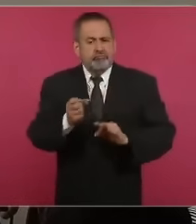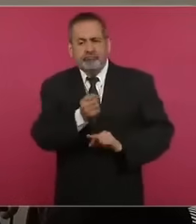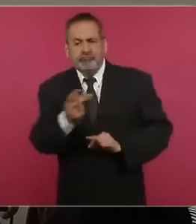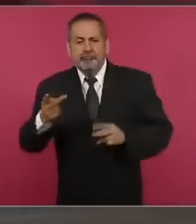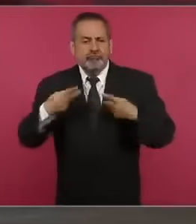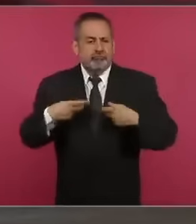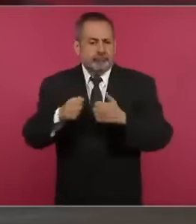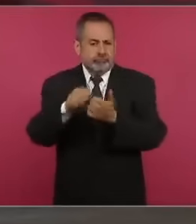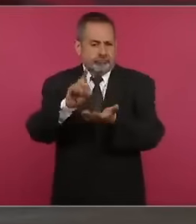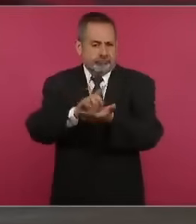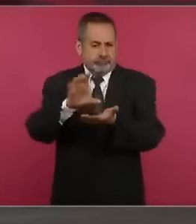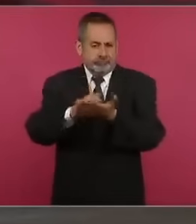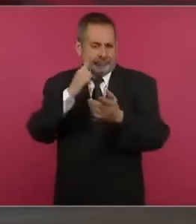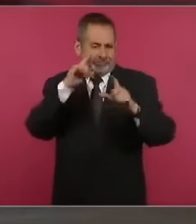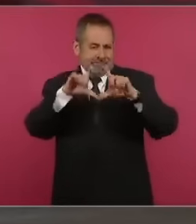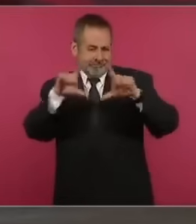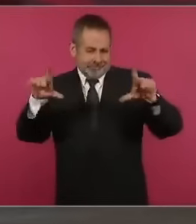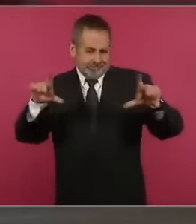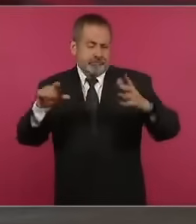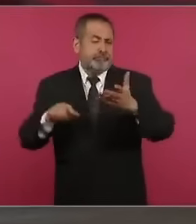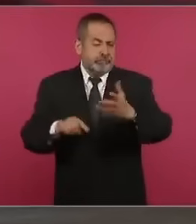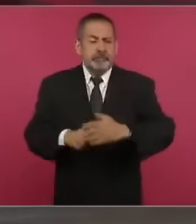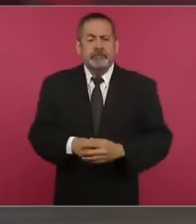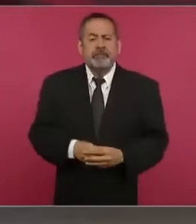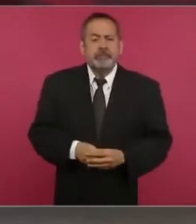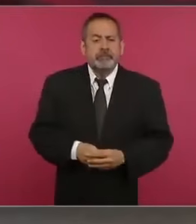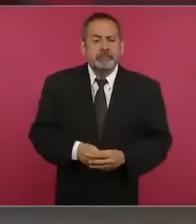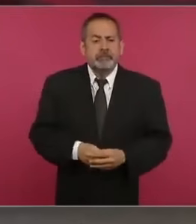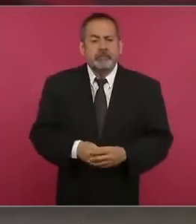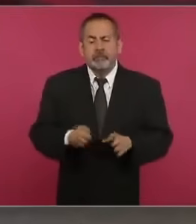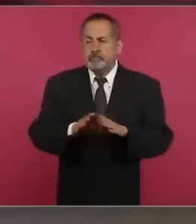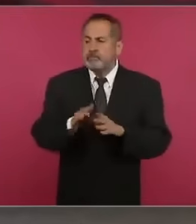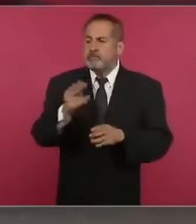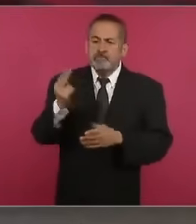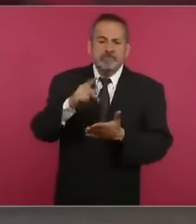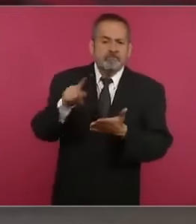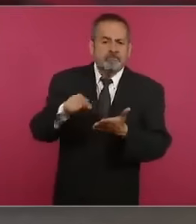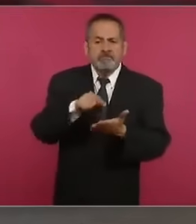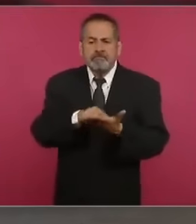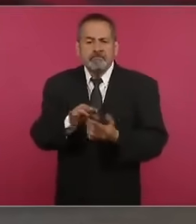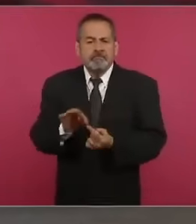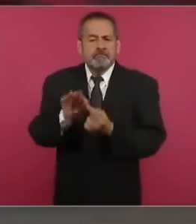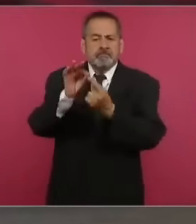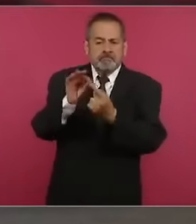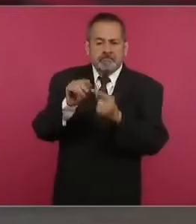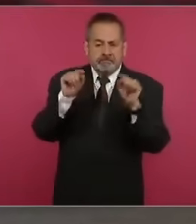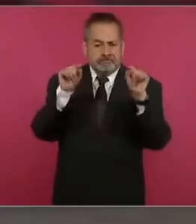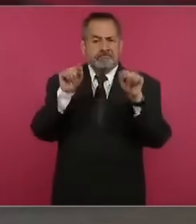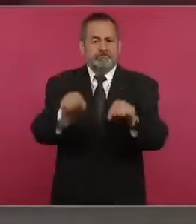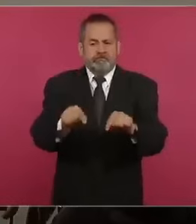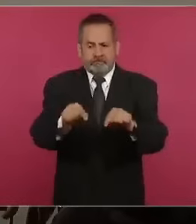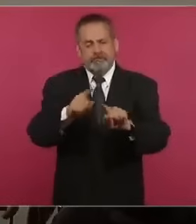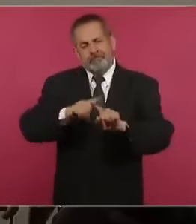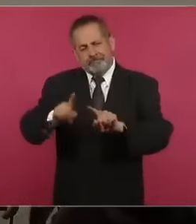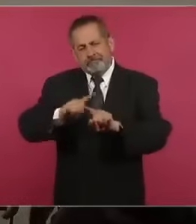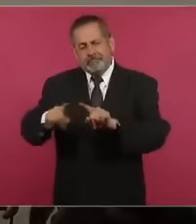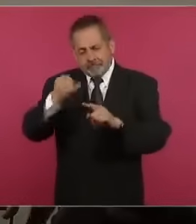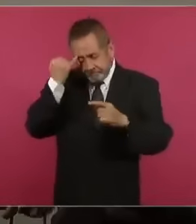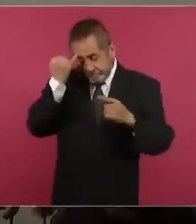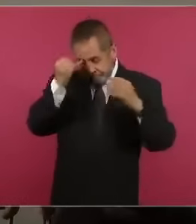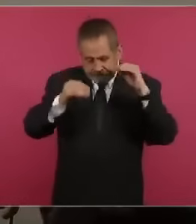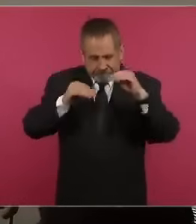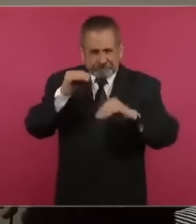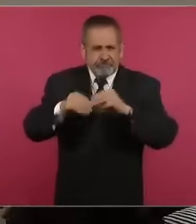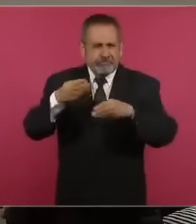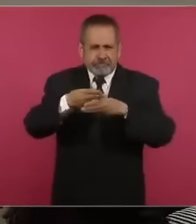discapacidad. Como él ha planteado, la necesidad de tener un espacio donde podamos desarrollar diversas ideas en materia